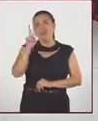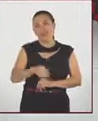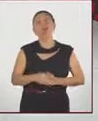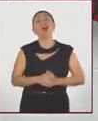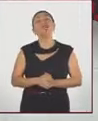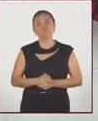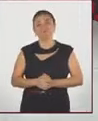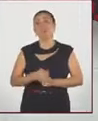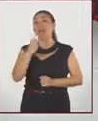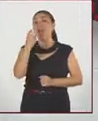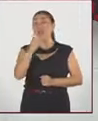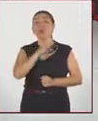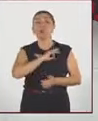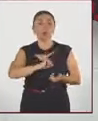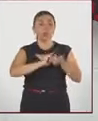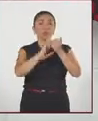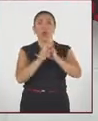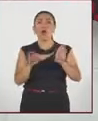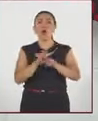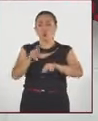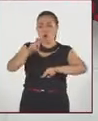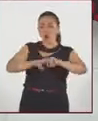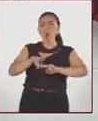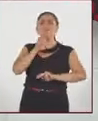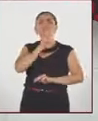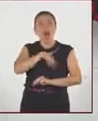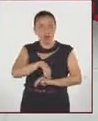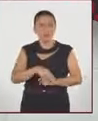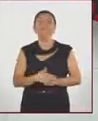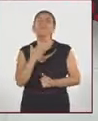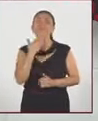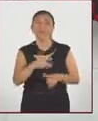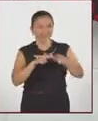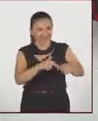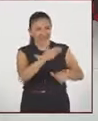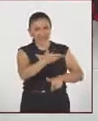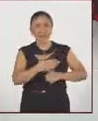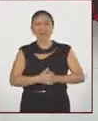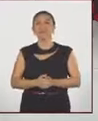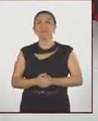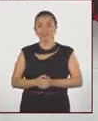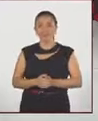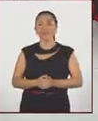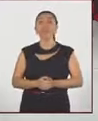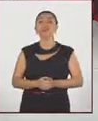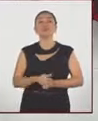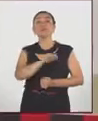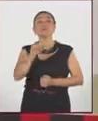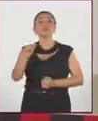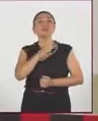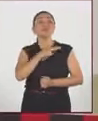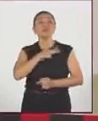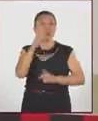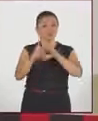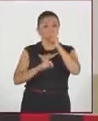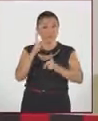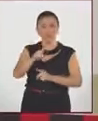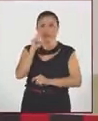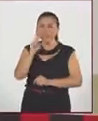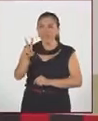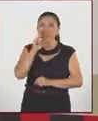eso condiciona una posición anormal, ¿no? Continuemos. Bueno, de las lesiones deportivas, ¿no? Lo que vemos en la escuela